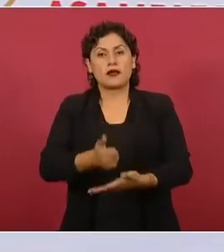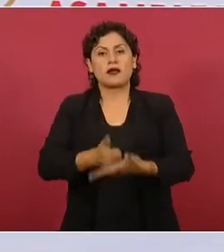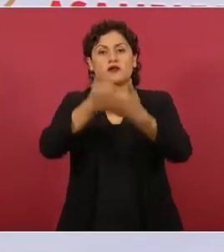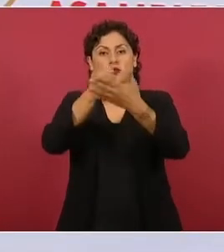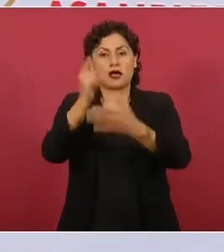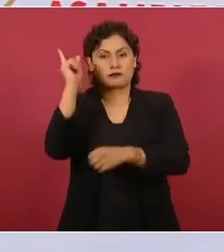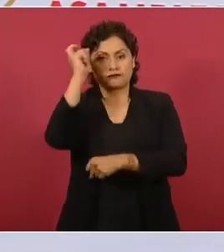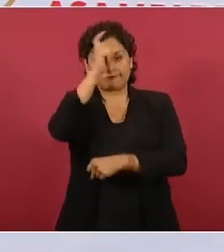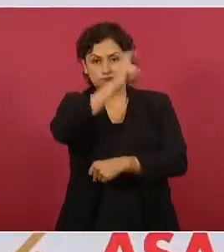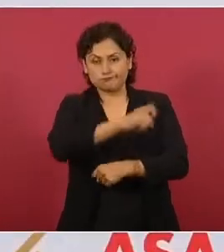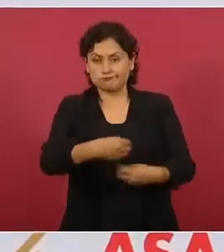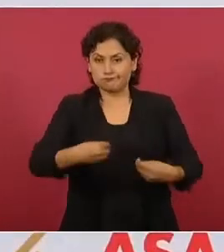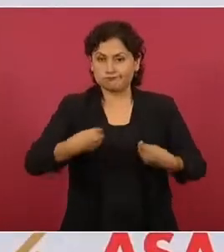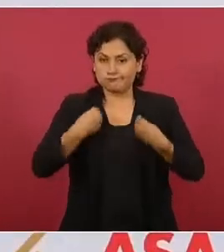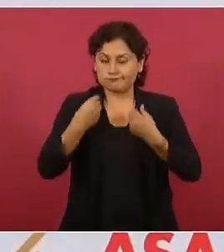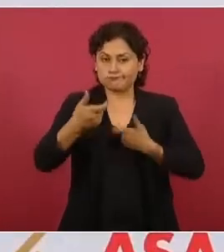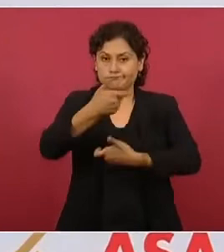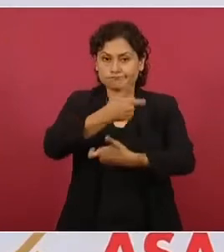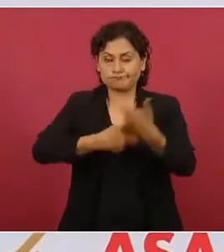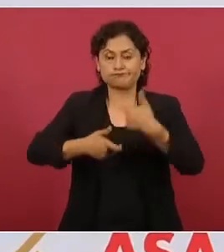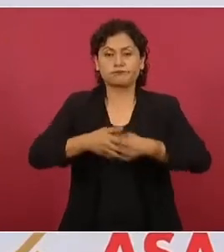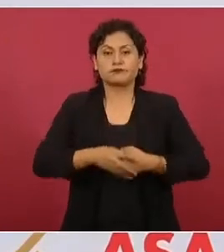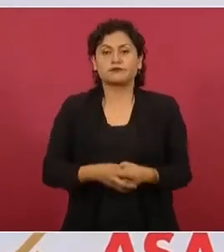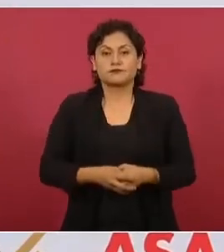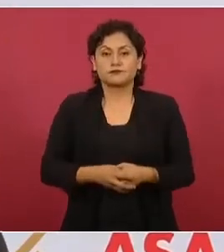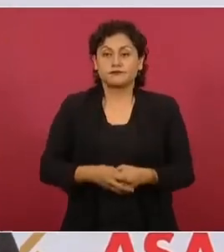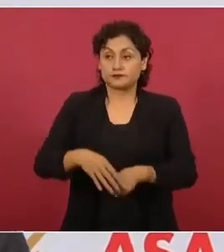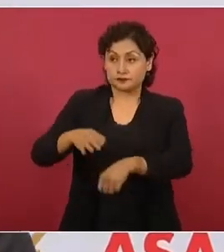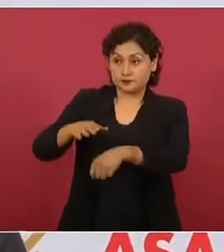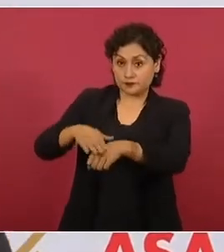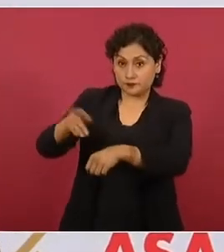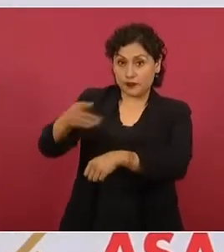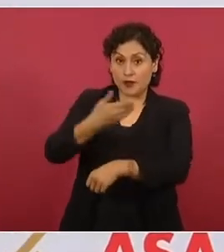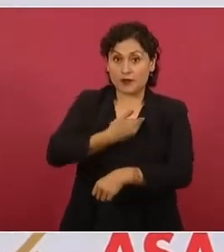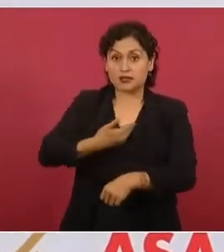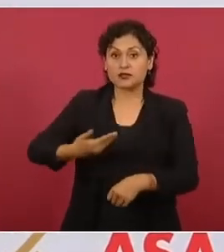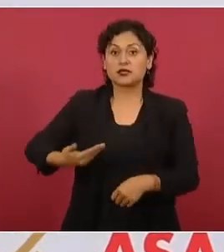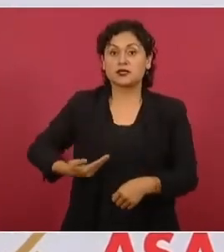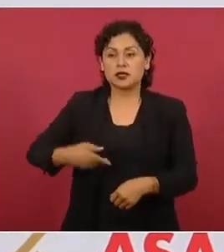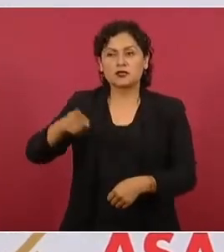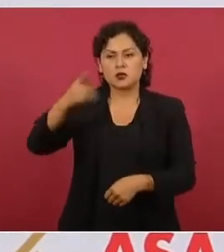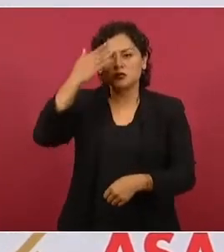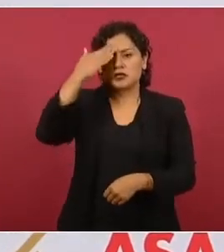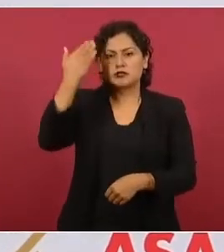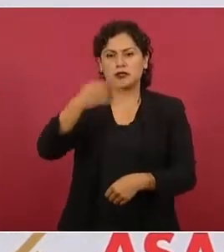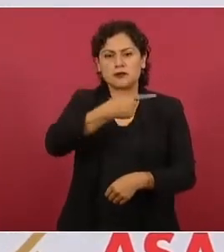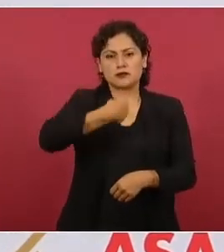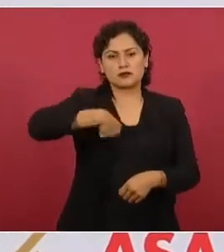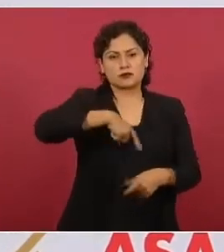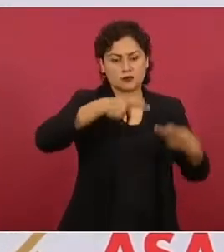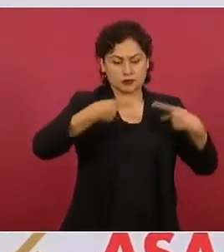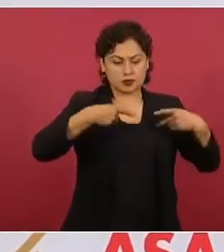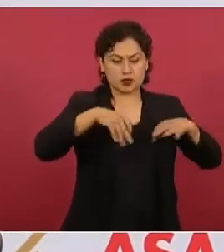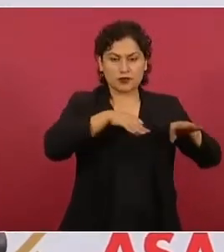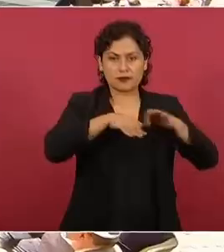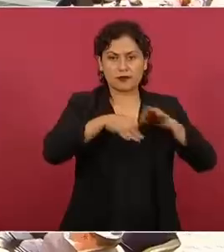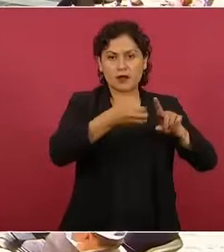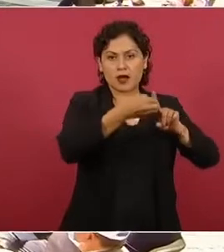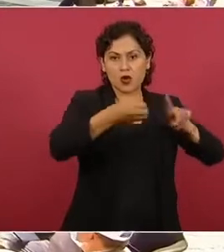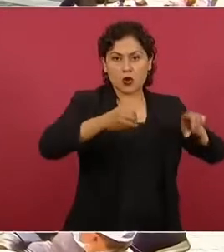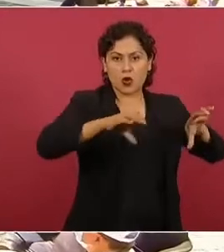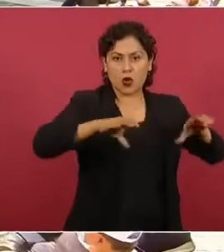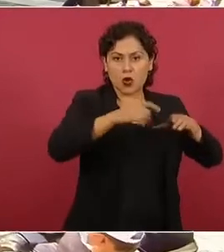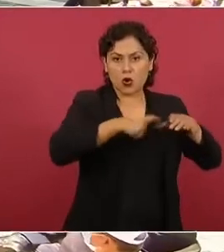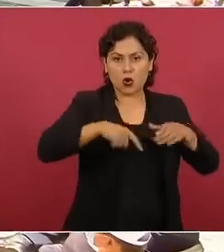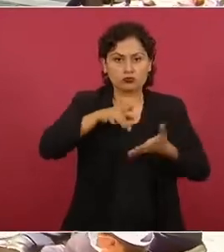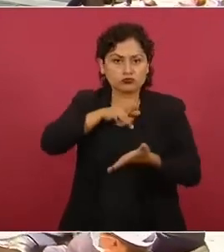enfrentamos. Cuente usted, señor presidente, con el pueblo trabajador organizado en un sindicalismo plural, pero agrupado en torno a